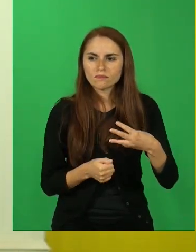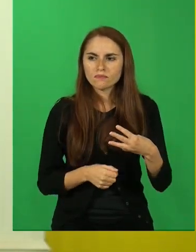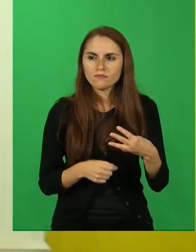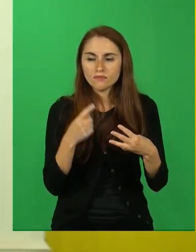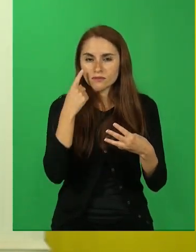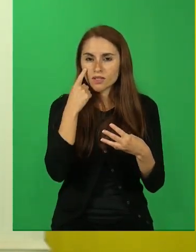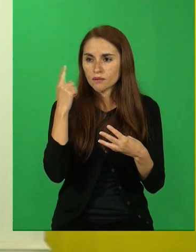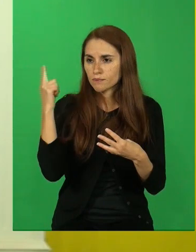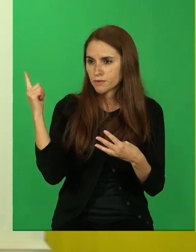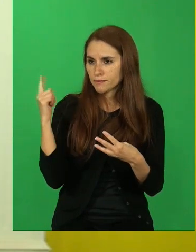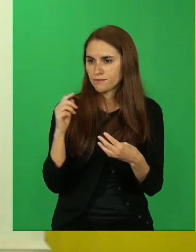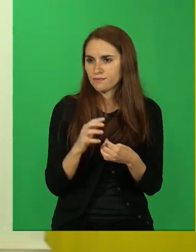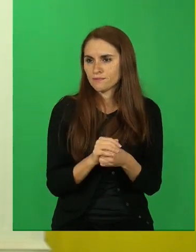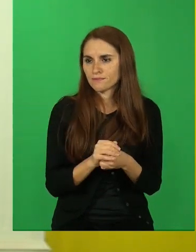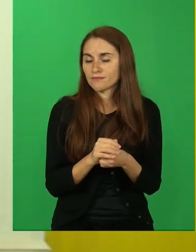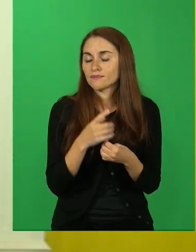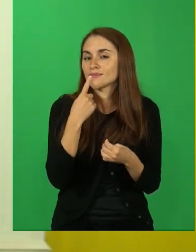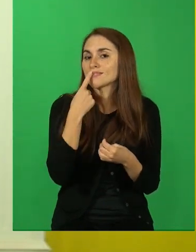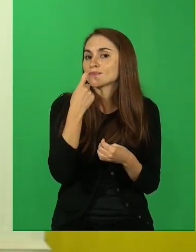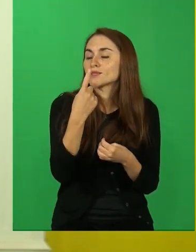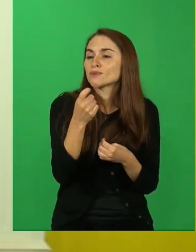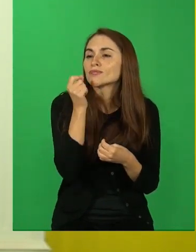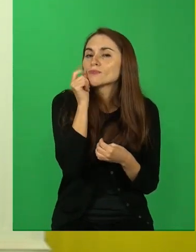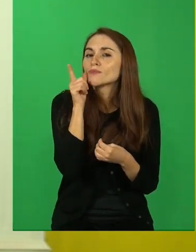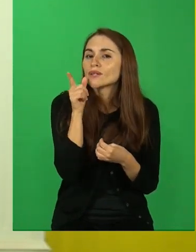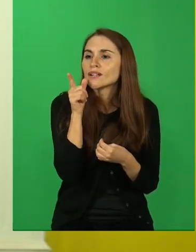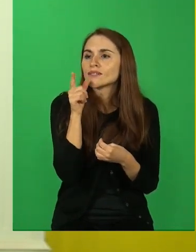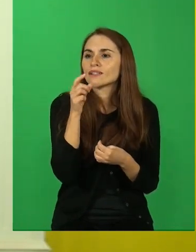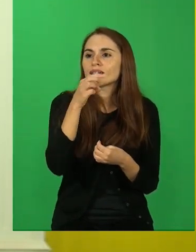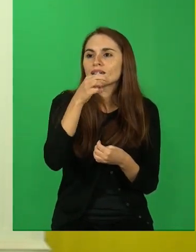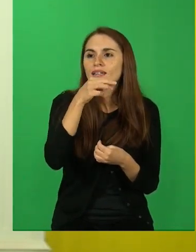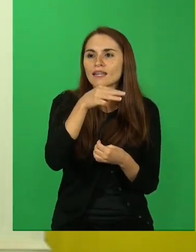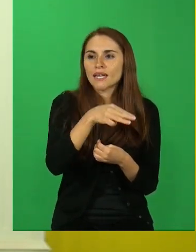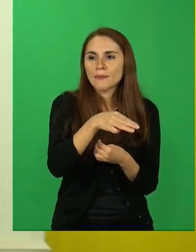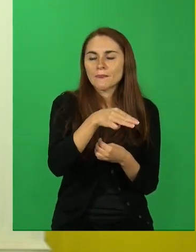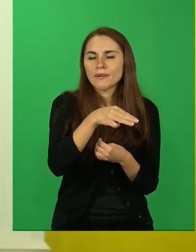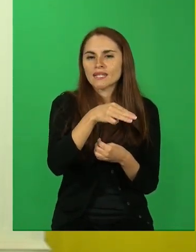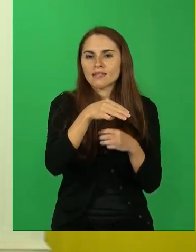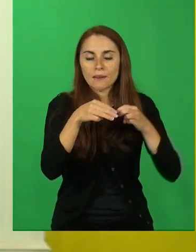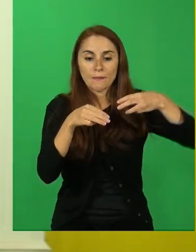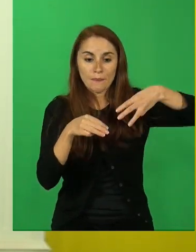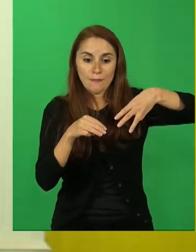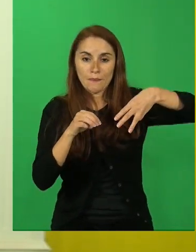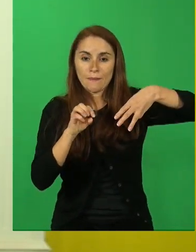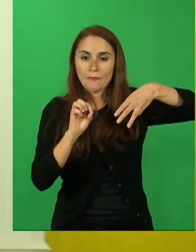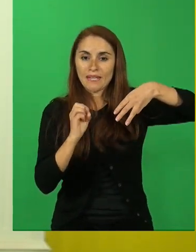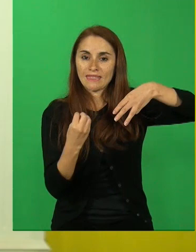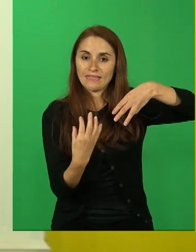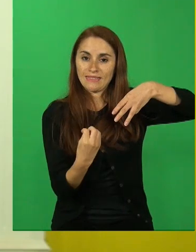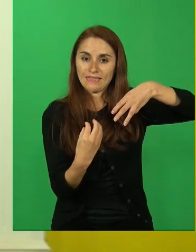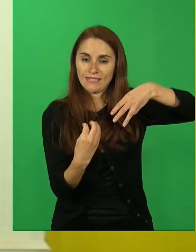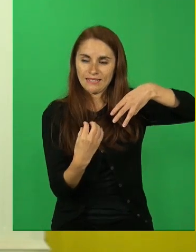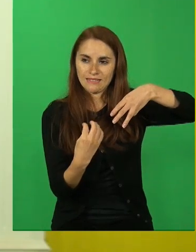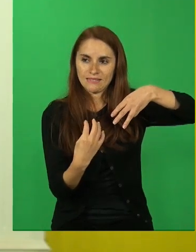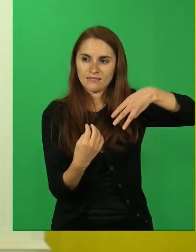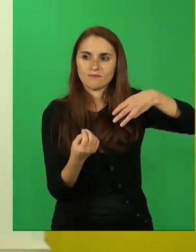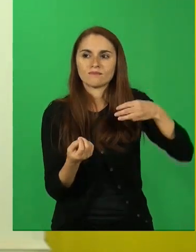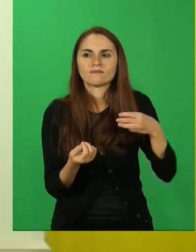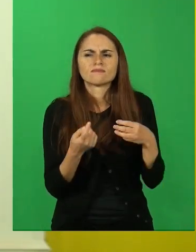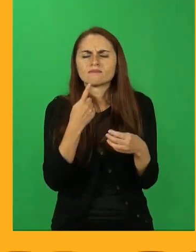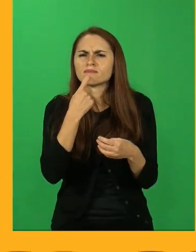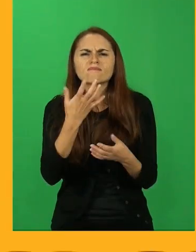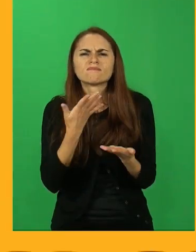entonces, nos van a preguntar M sub 10. ¿Qué te están preguntando o concepto te están preguntando